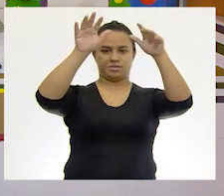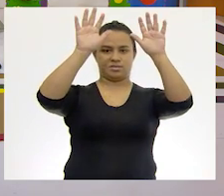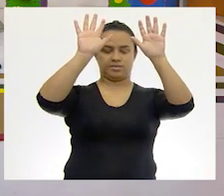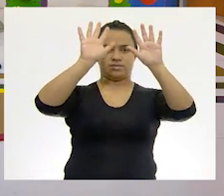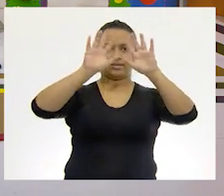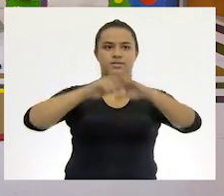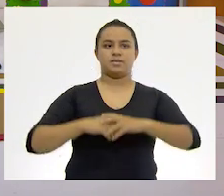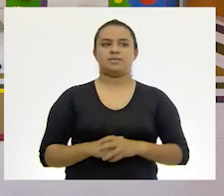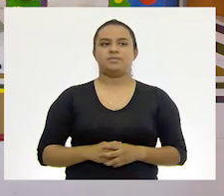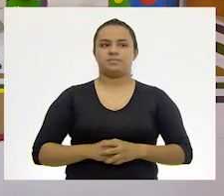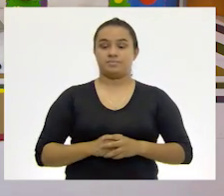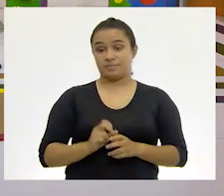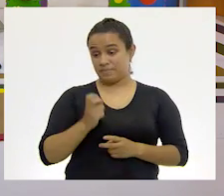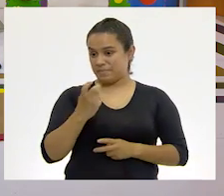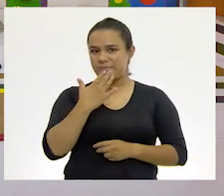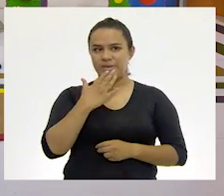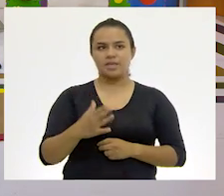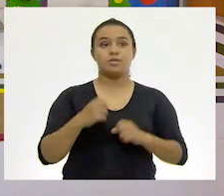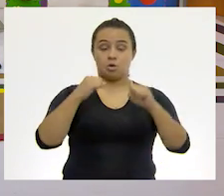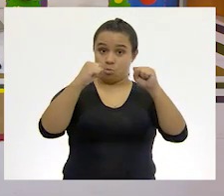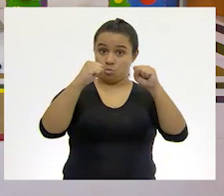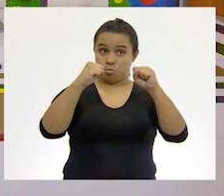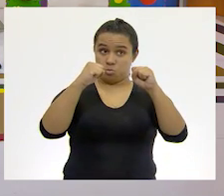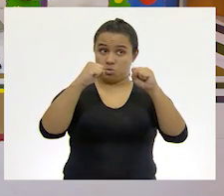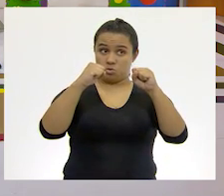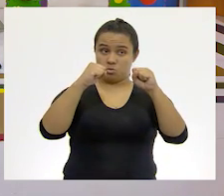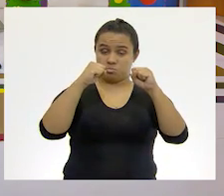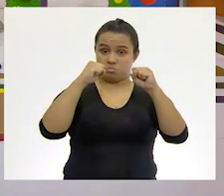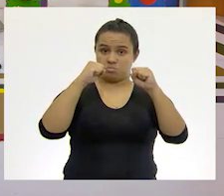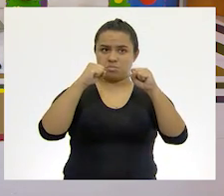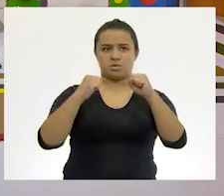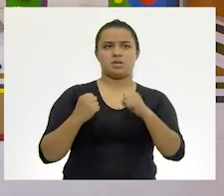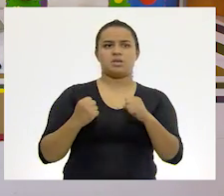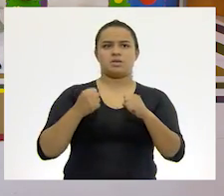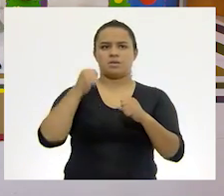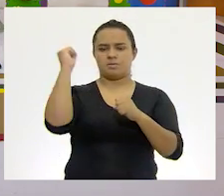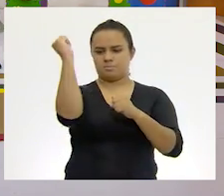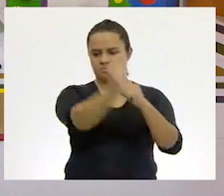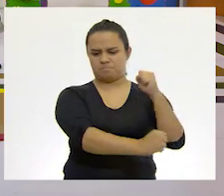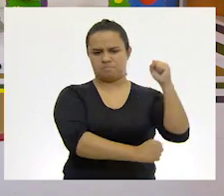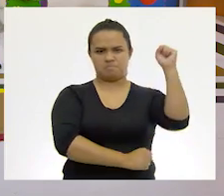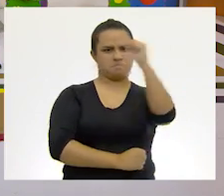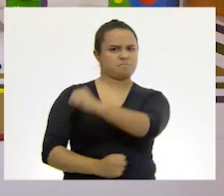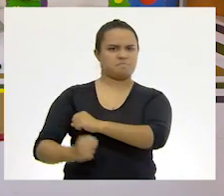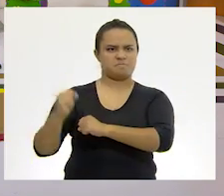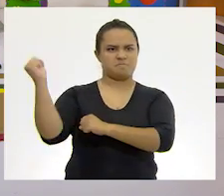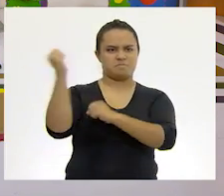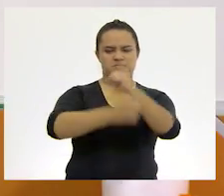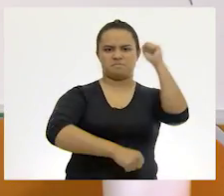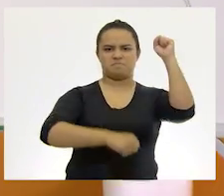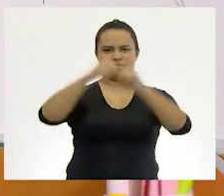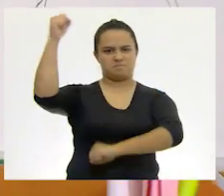Muy bien, Paco. Con el puño. Ah. Eso. ¿Qué te parece? Líneas. A ver, hagamos líneas.